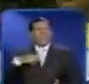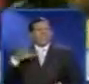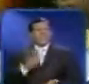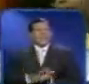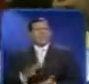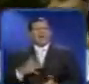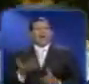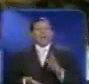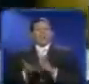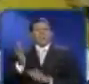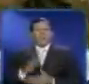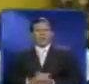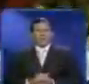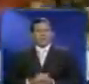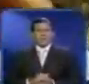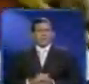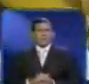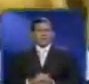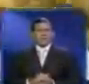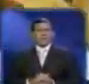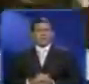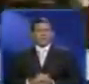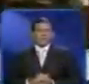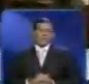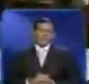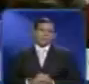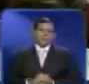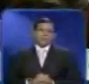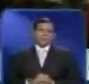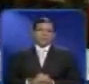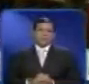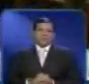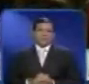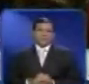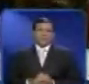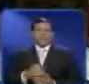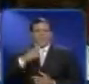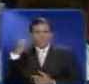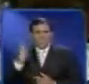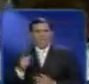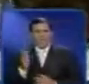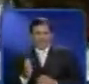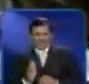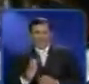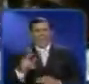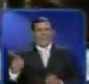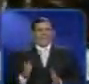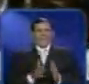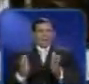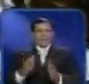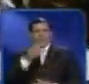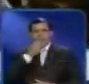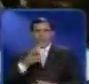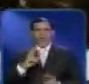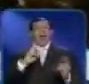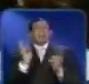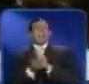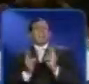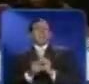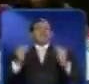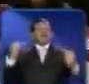hacia dónde vamos que agarren la cuestión Pues de que agarren el camino como es